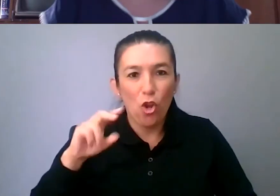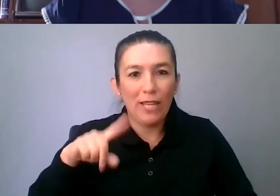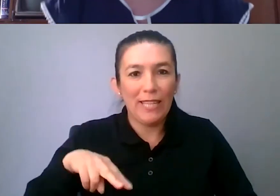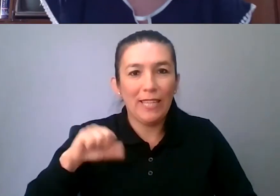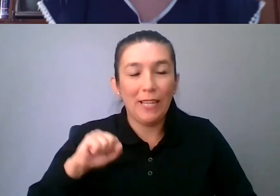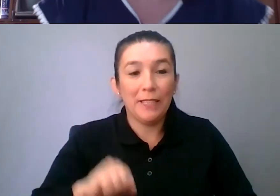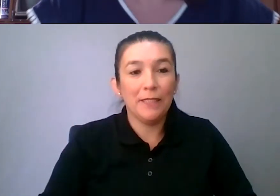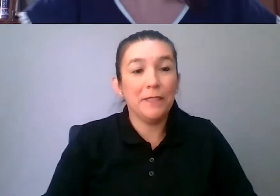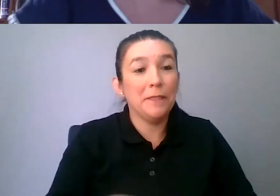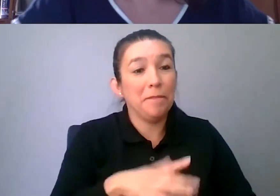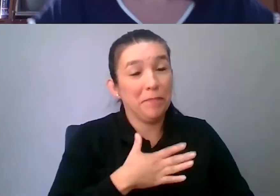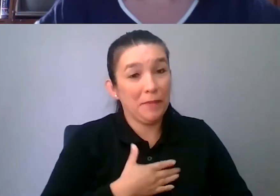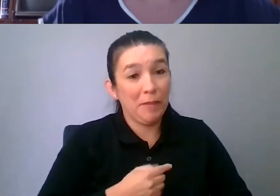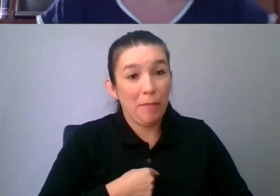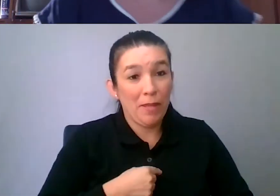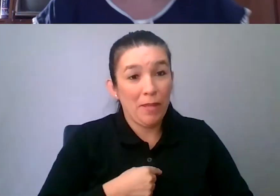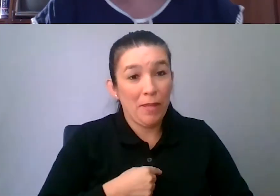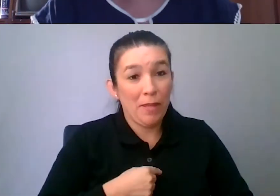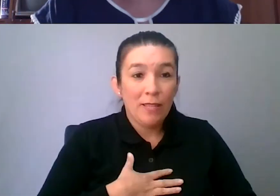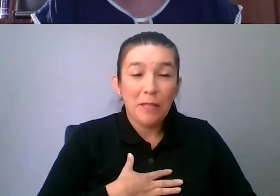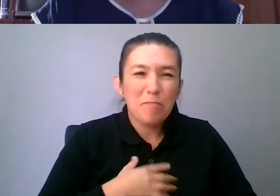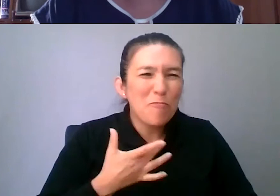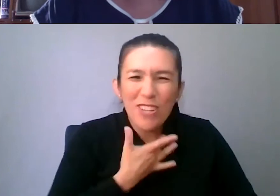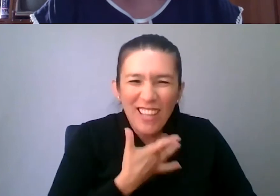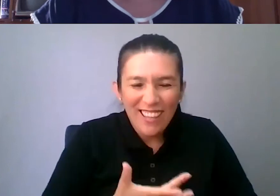Y para mí, el por qué,